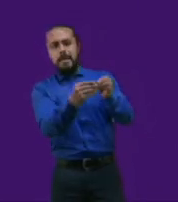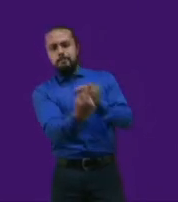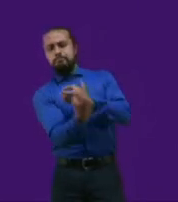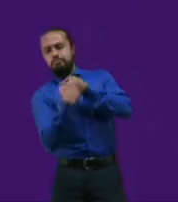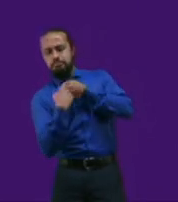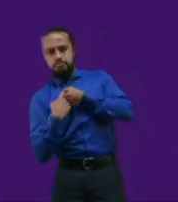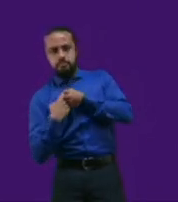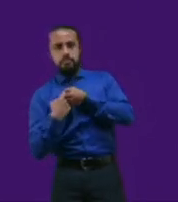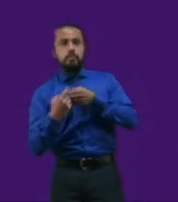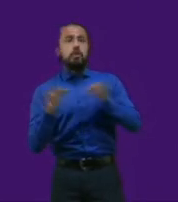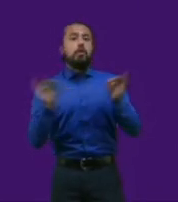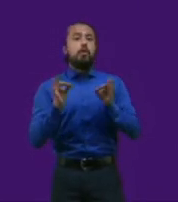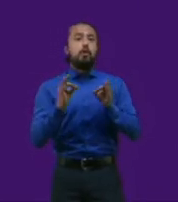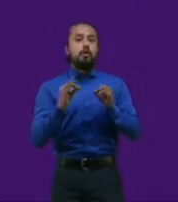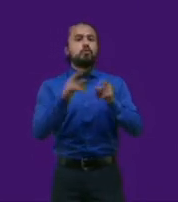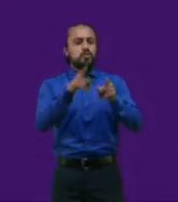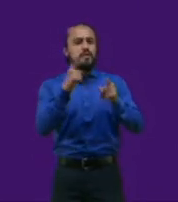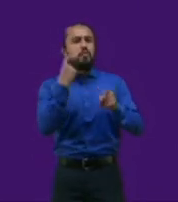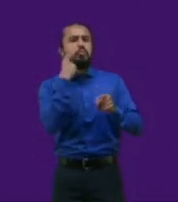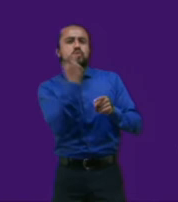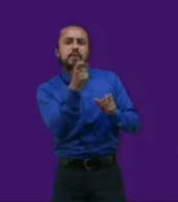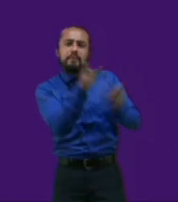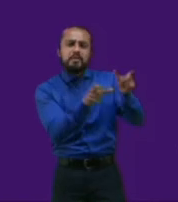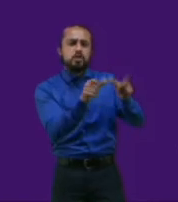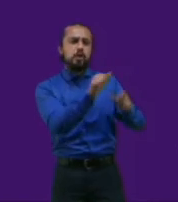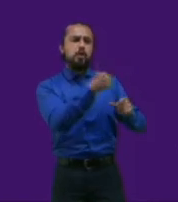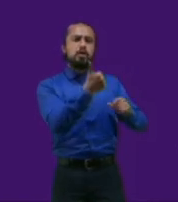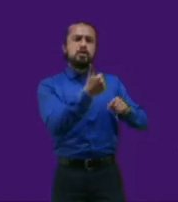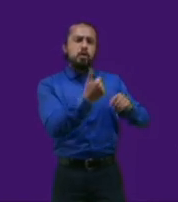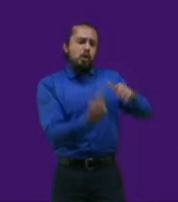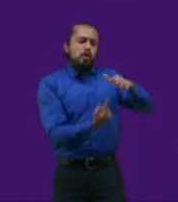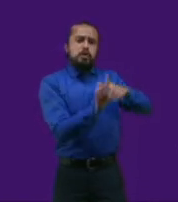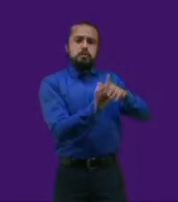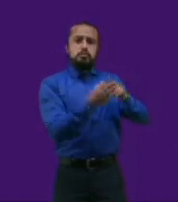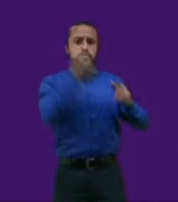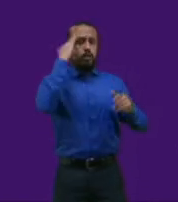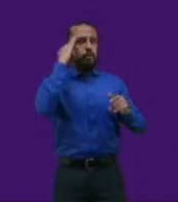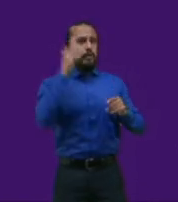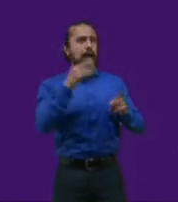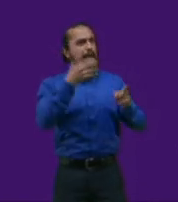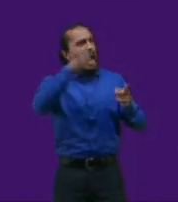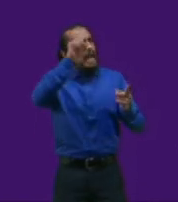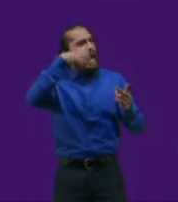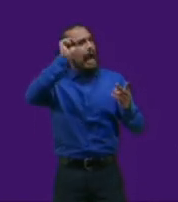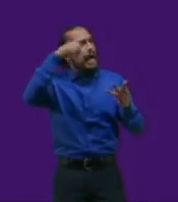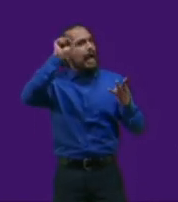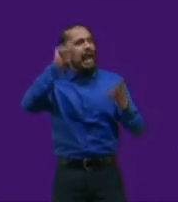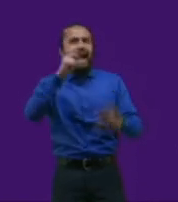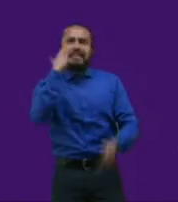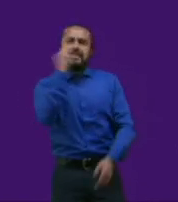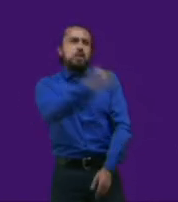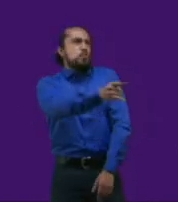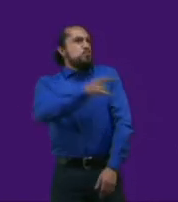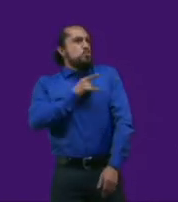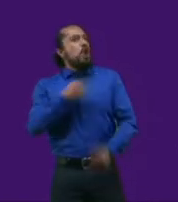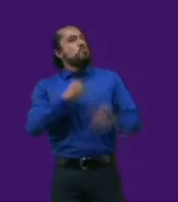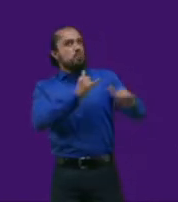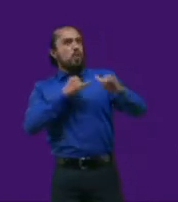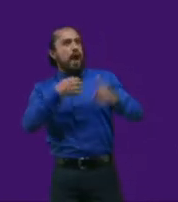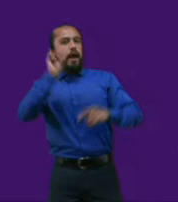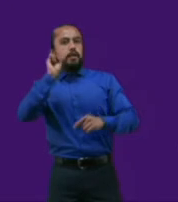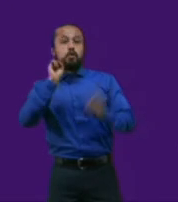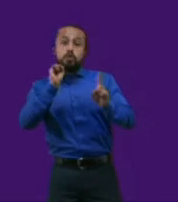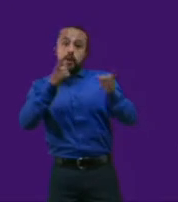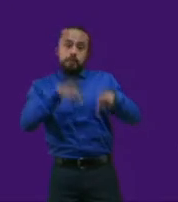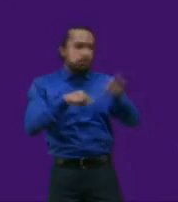con fundadores que estén ganando, otros que hayan perdido, o sea, no te enfoques solamente en los que están ganando, sino que intenta entender qué